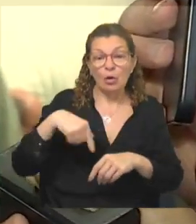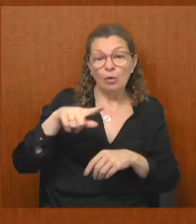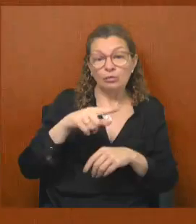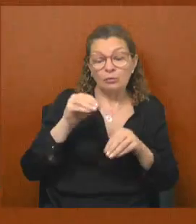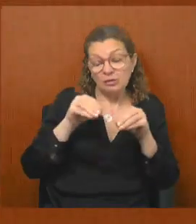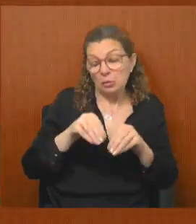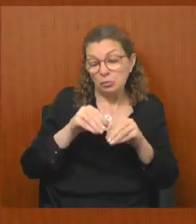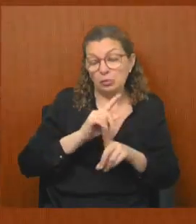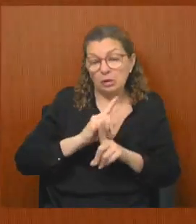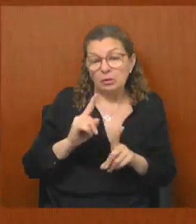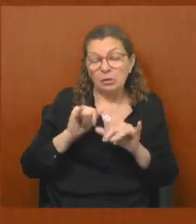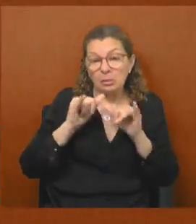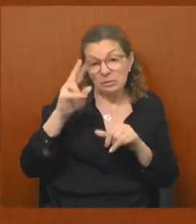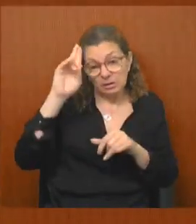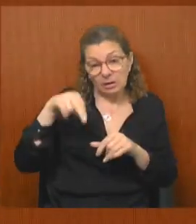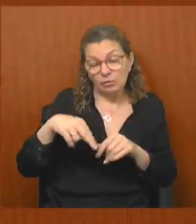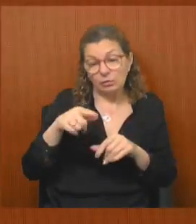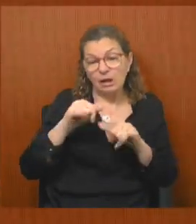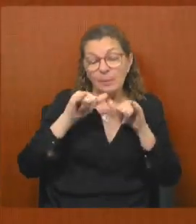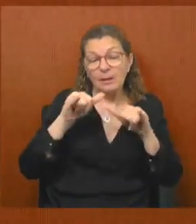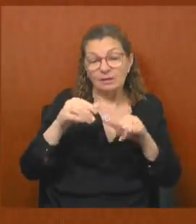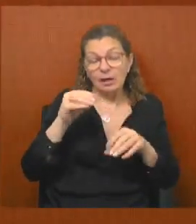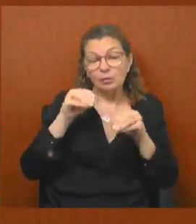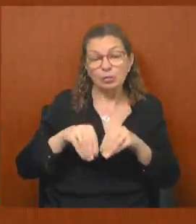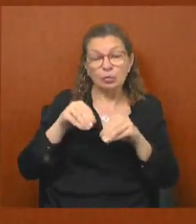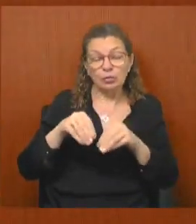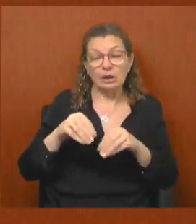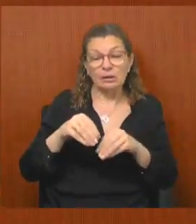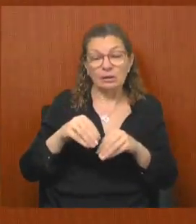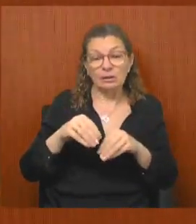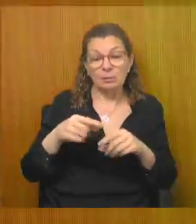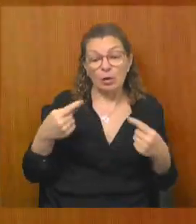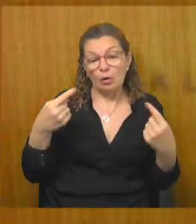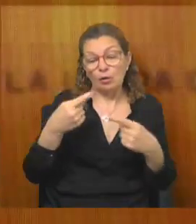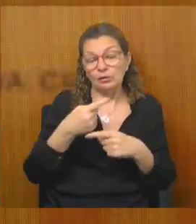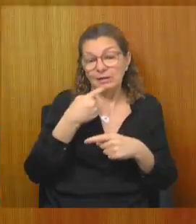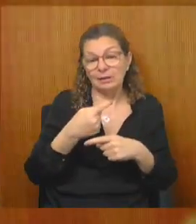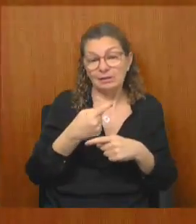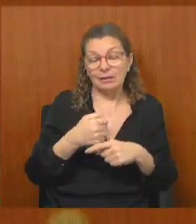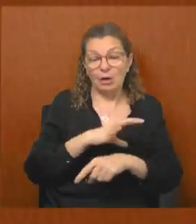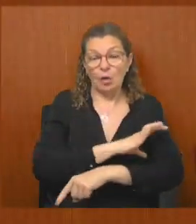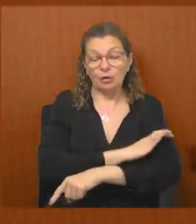hacer campaña sucia Tiene razón si ha campaña sucia la tiene que combatir agrega